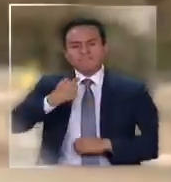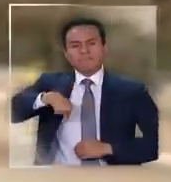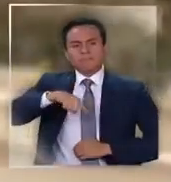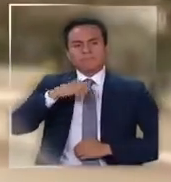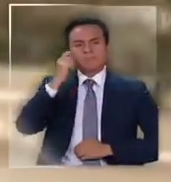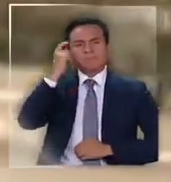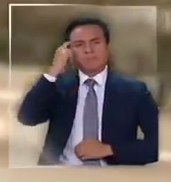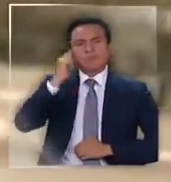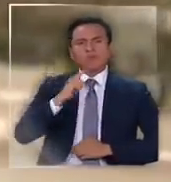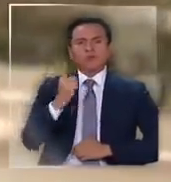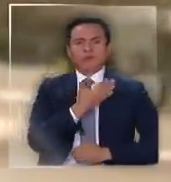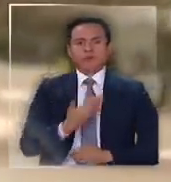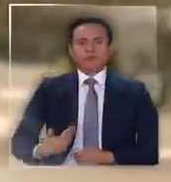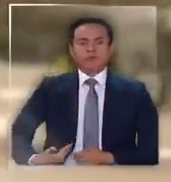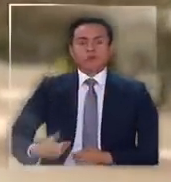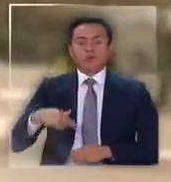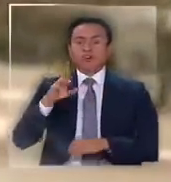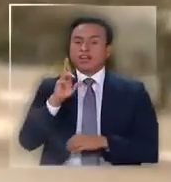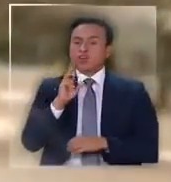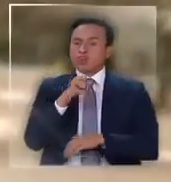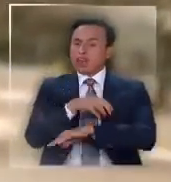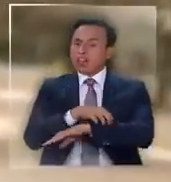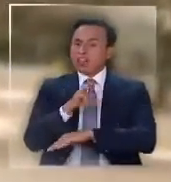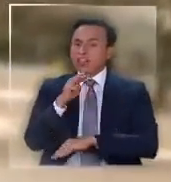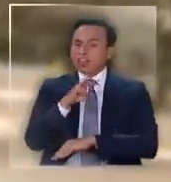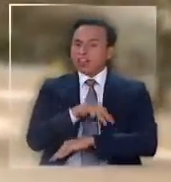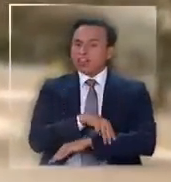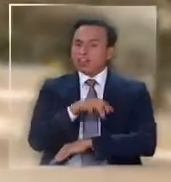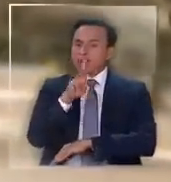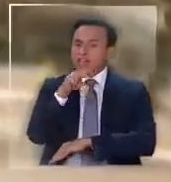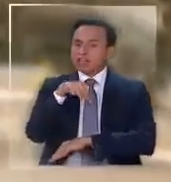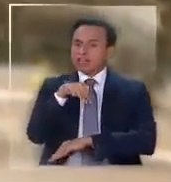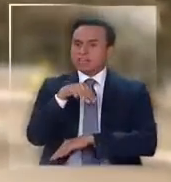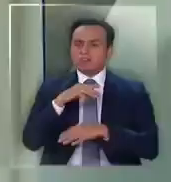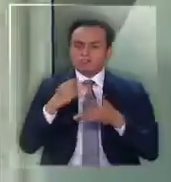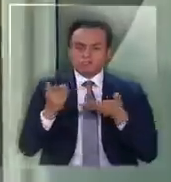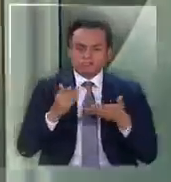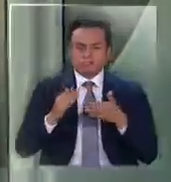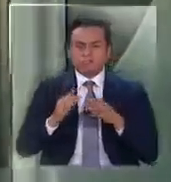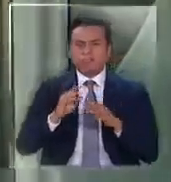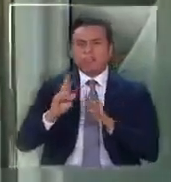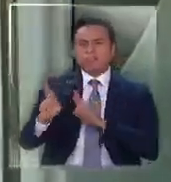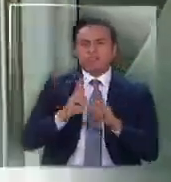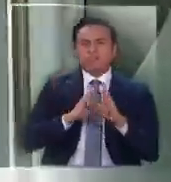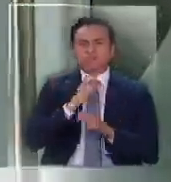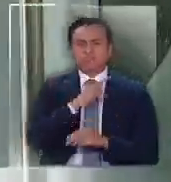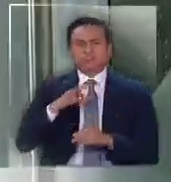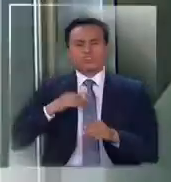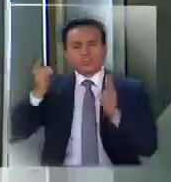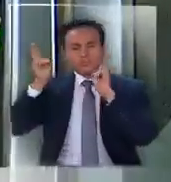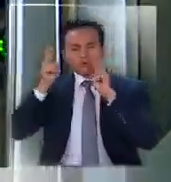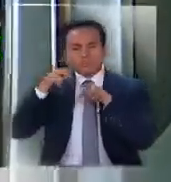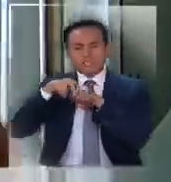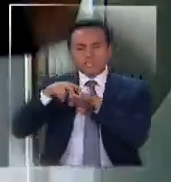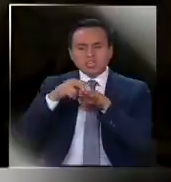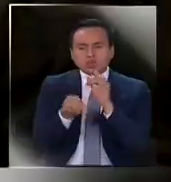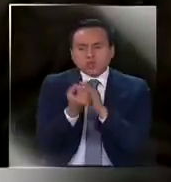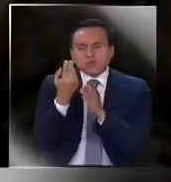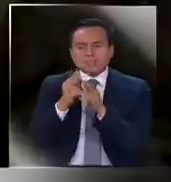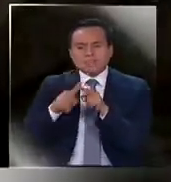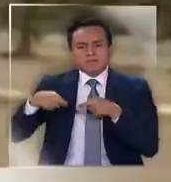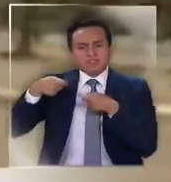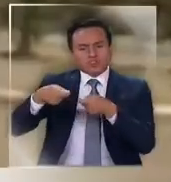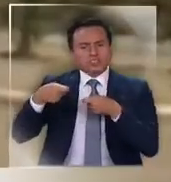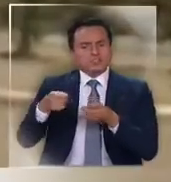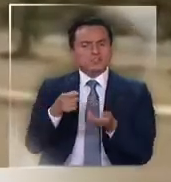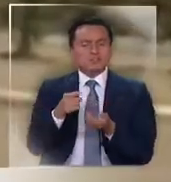a tener como gobierno regional, comandando ojalá en la relación con el Ministerio de Transporte de las nuevas inversiones. ¿Sabe lo que